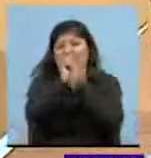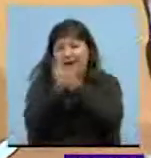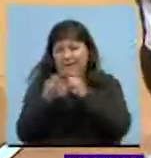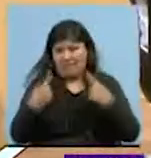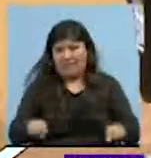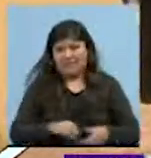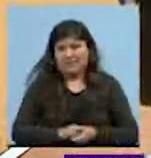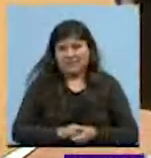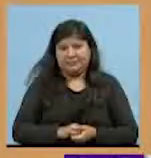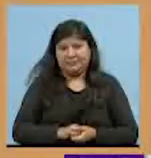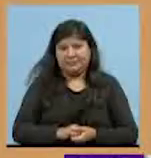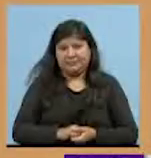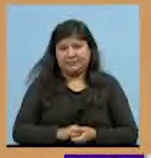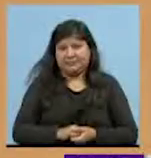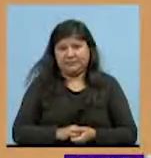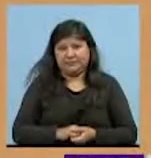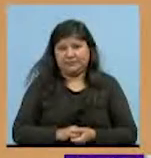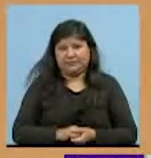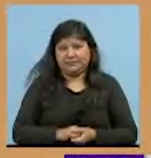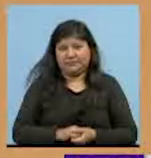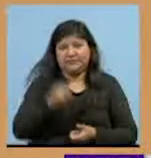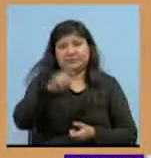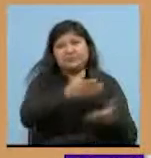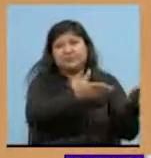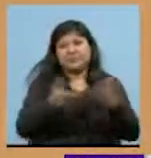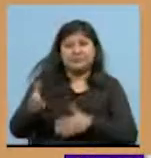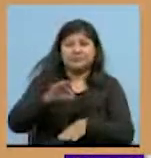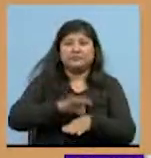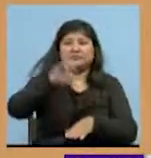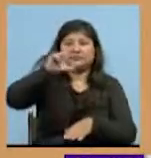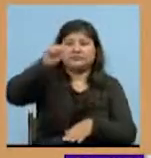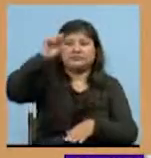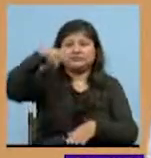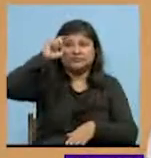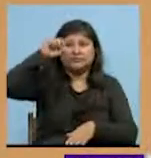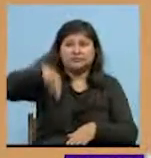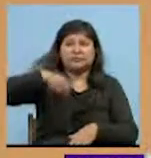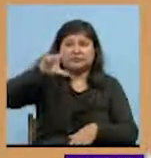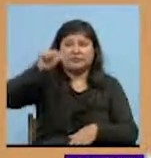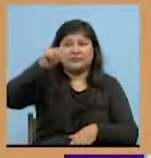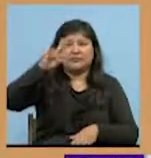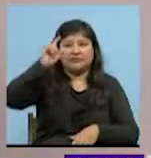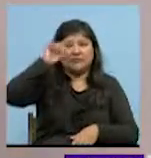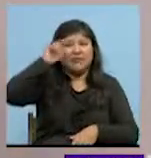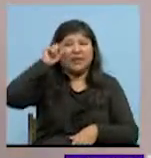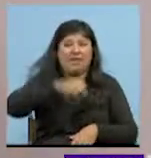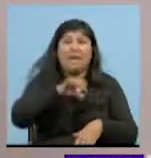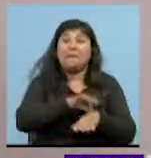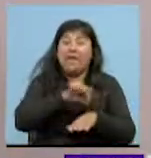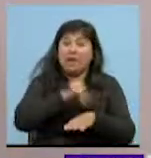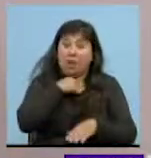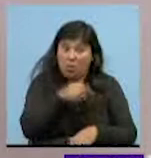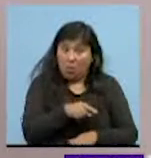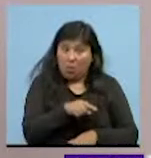Estamos en estudio con la doctora Carmen Lavadens, una médica jujeña que conoce muy bien el territorio de La Quebrada, pero